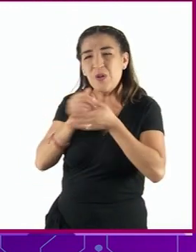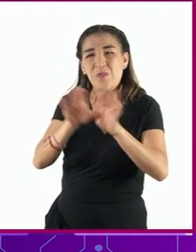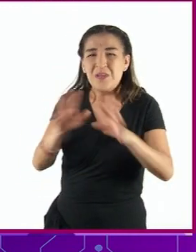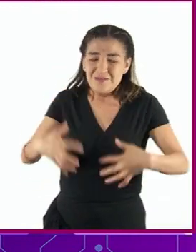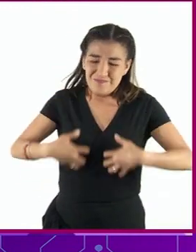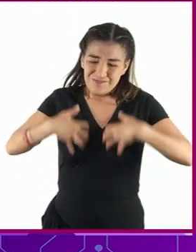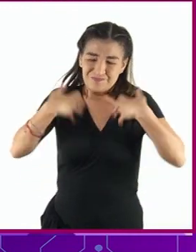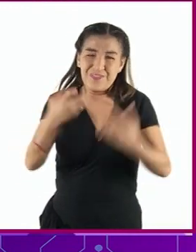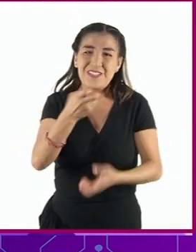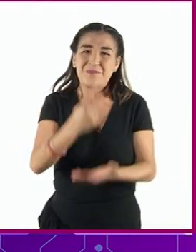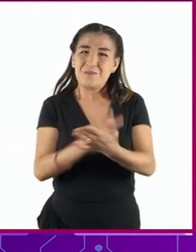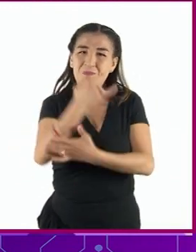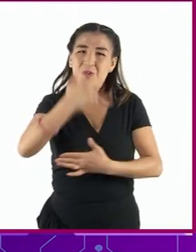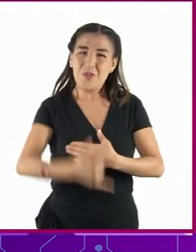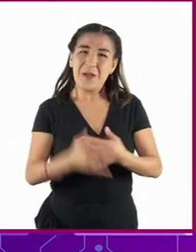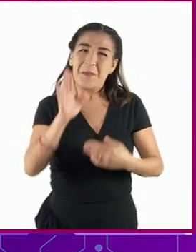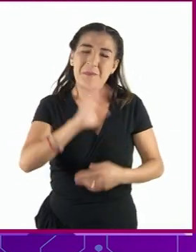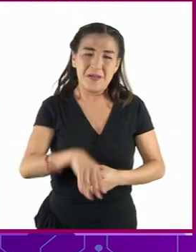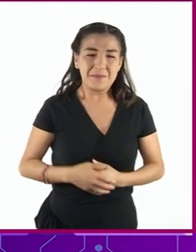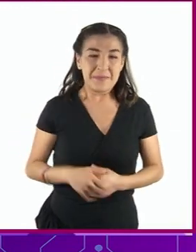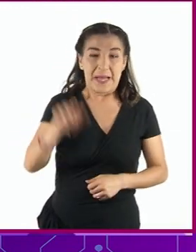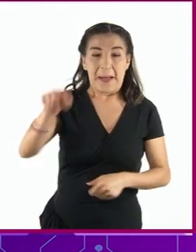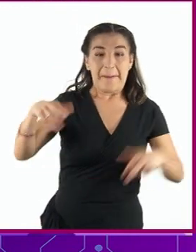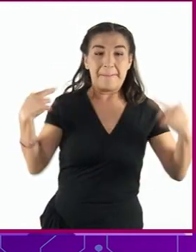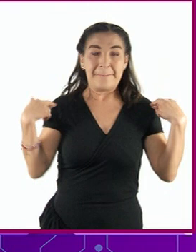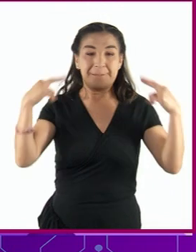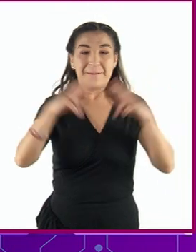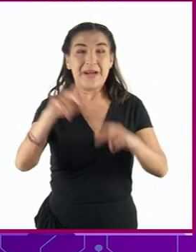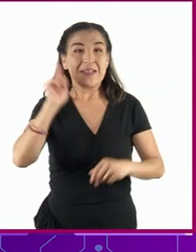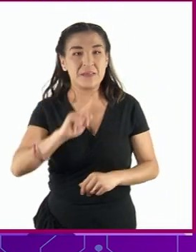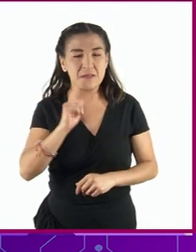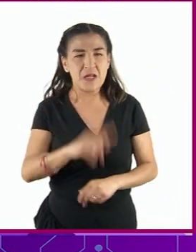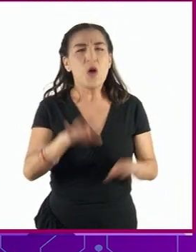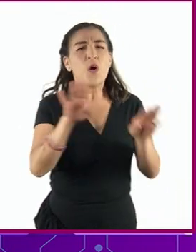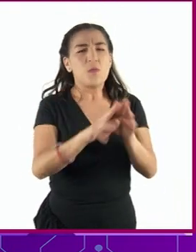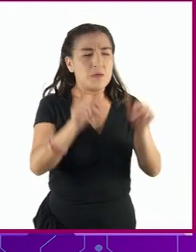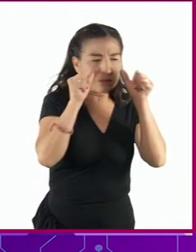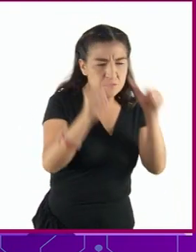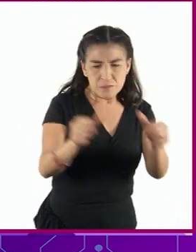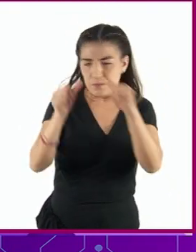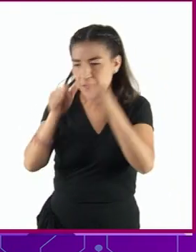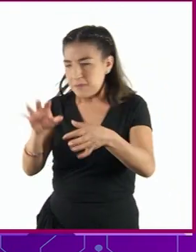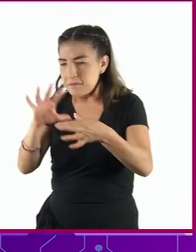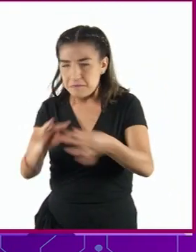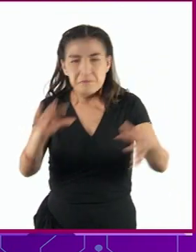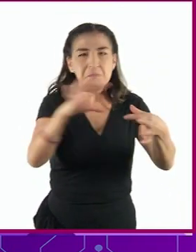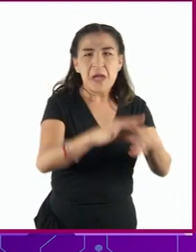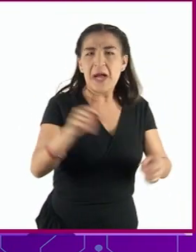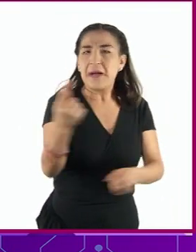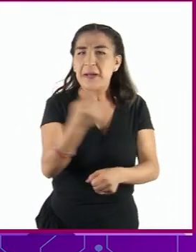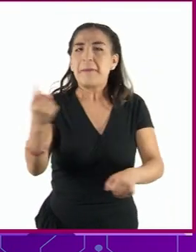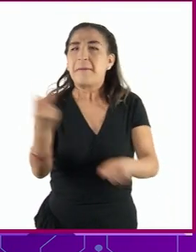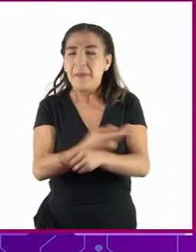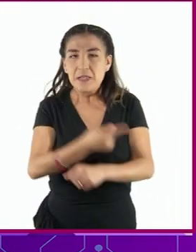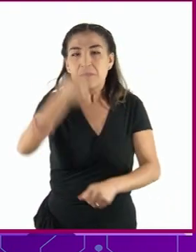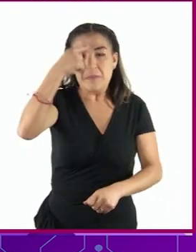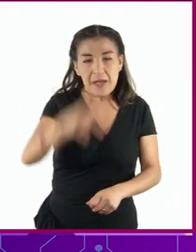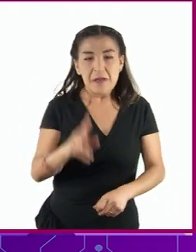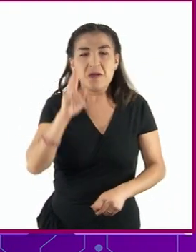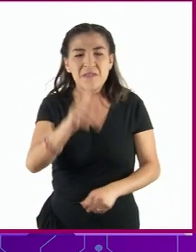proyecto. La profesora, además de escucharlas, les hizo preguntas para disminuir la